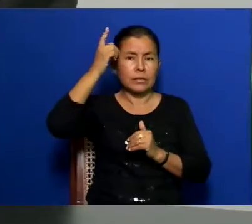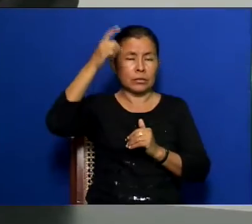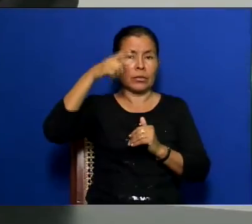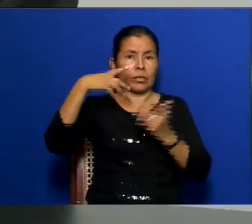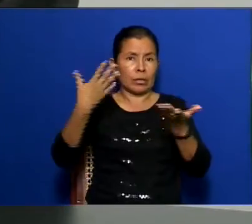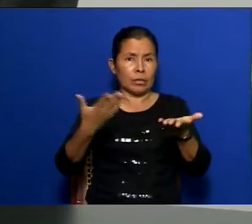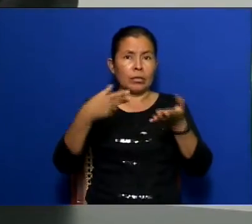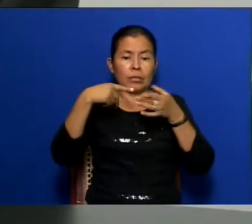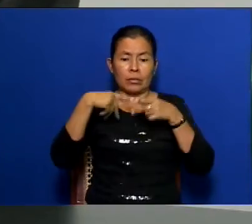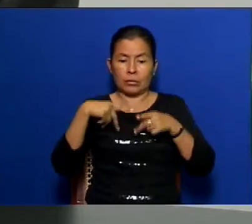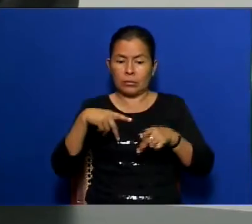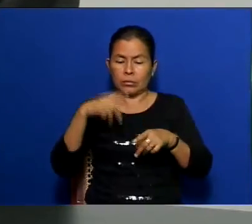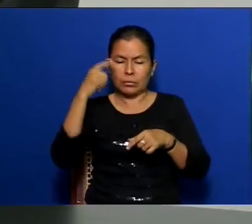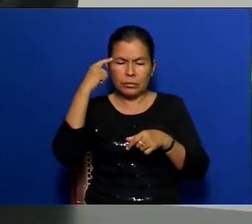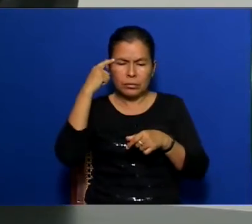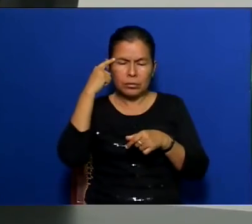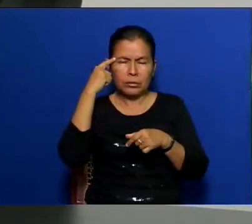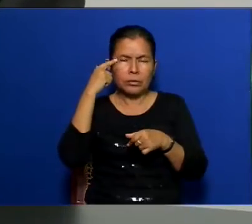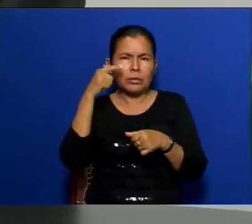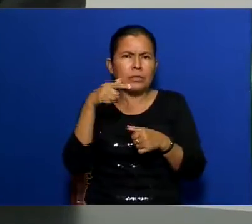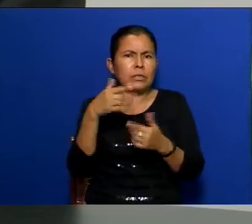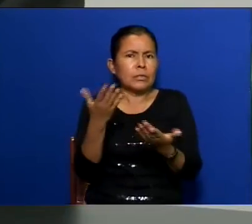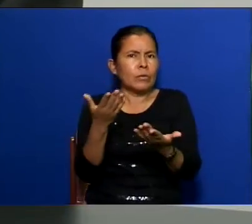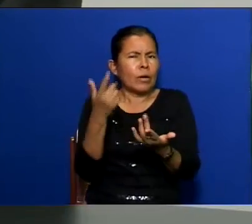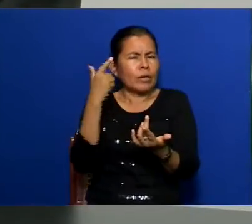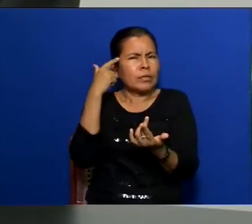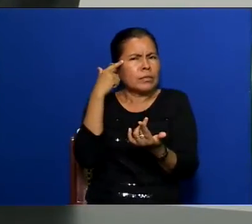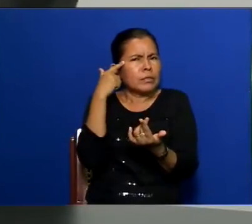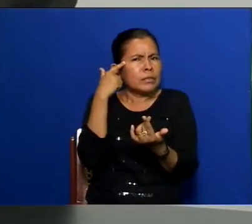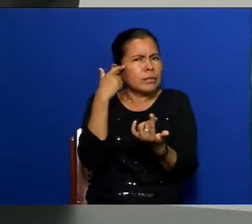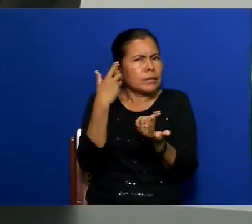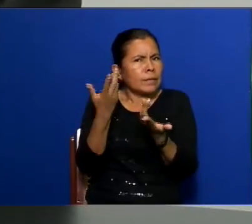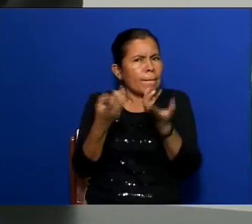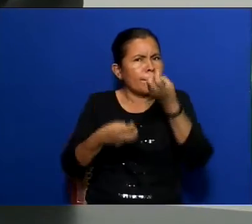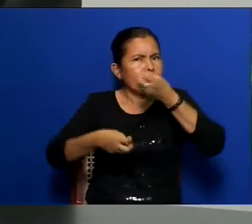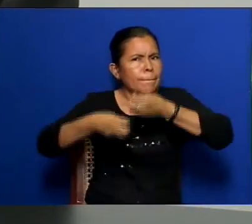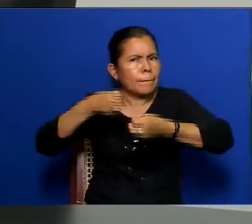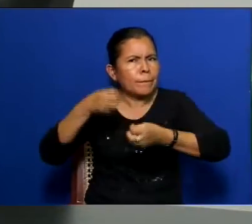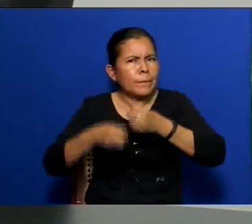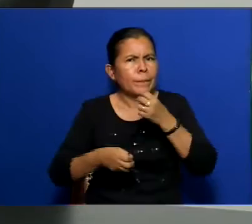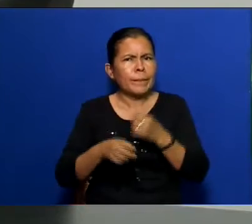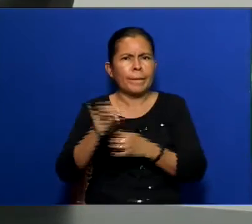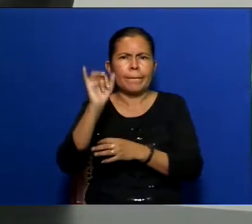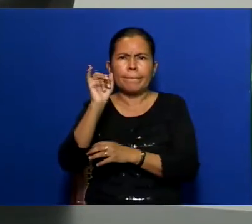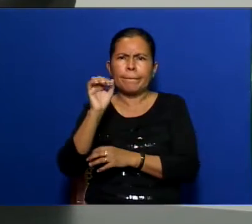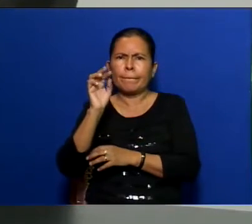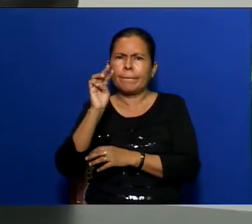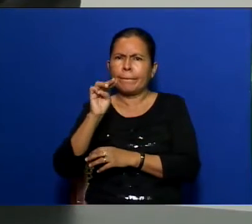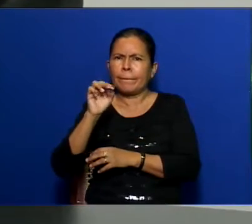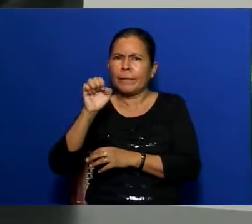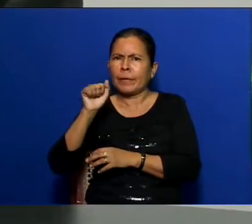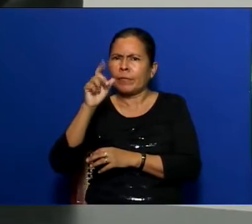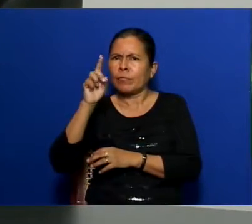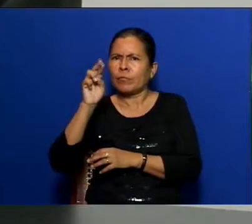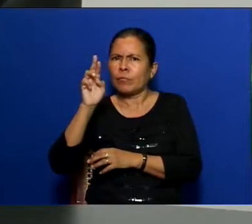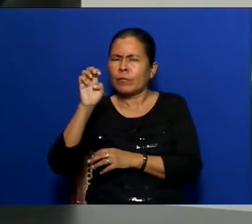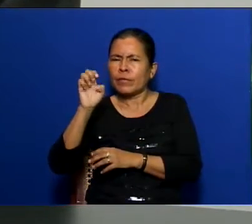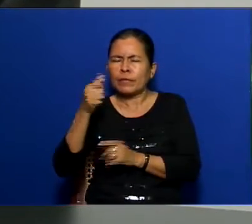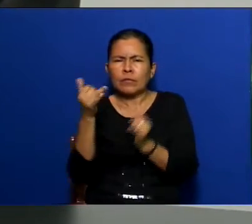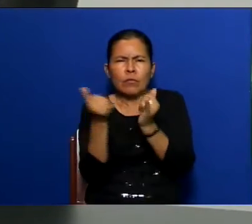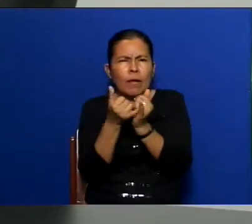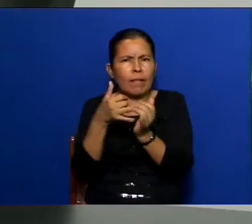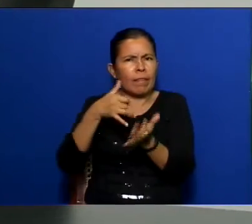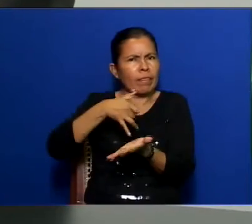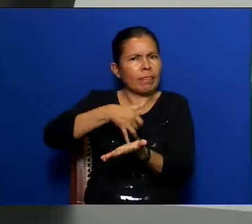también que tiene ciertos niveles de inmadurez, y esos niveles de inmadurez la hacen muchísimo más vulnerable uh-huh. que el resto de